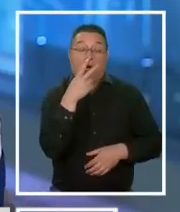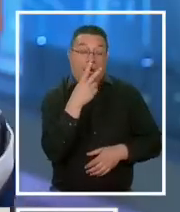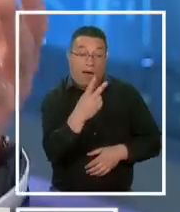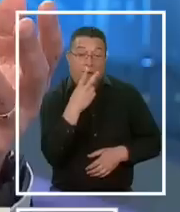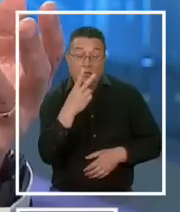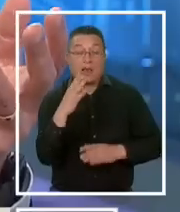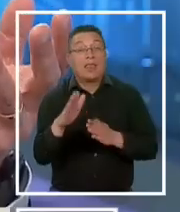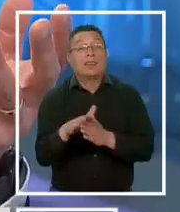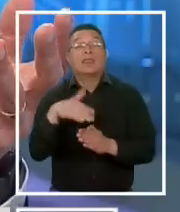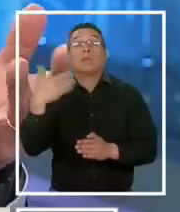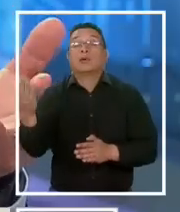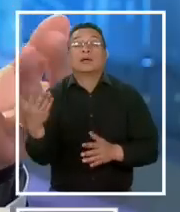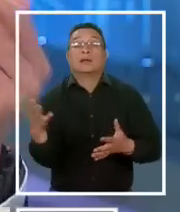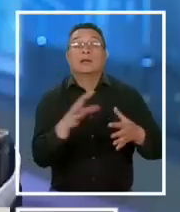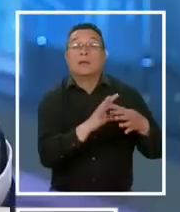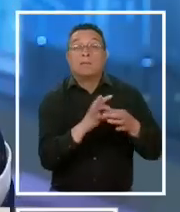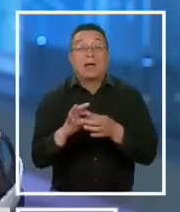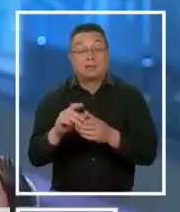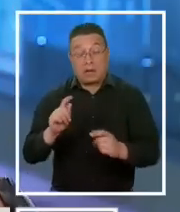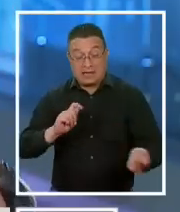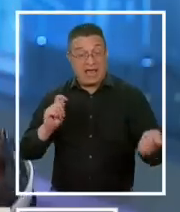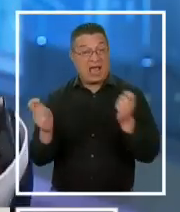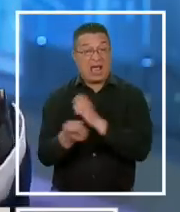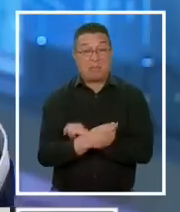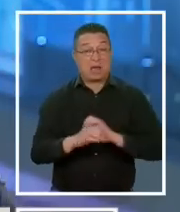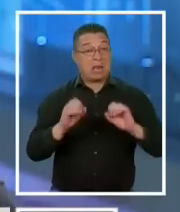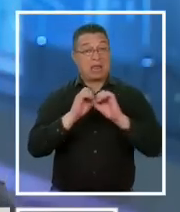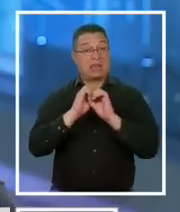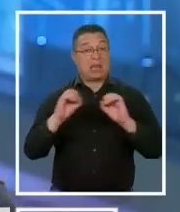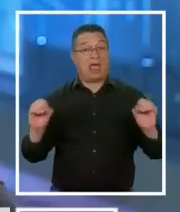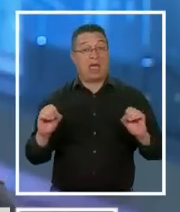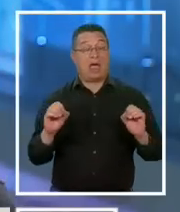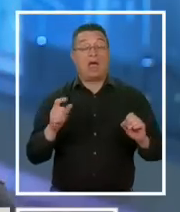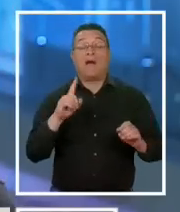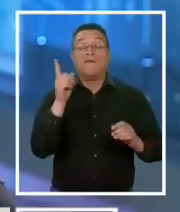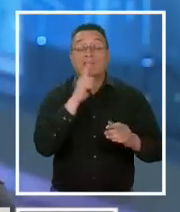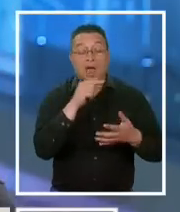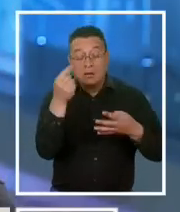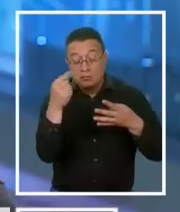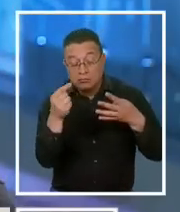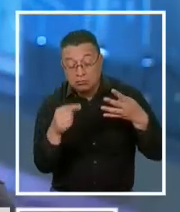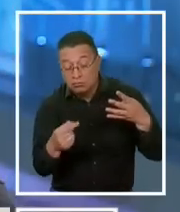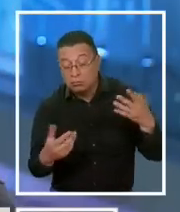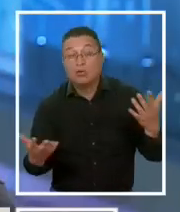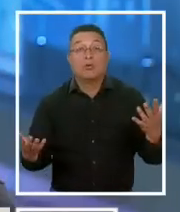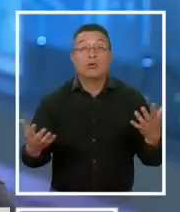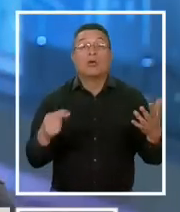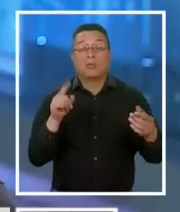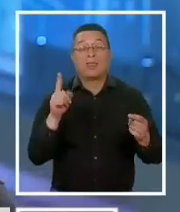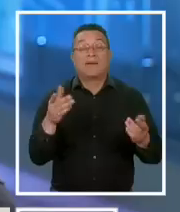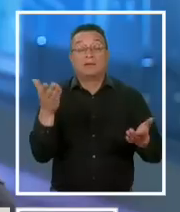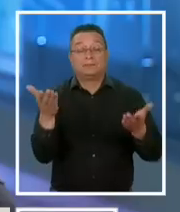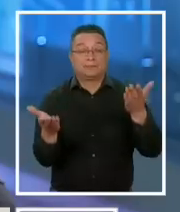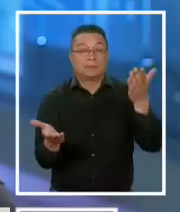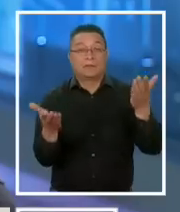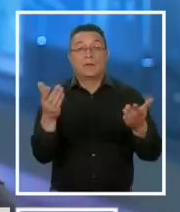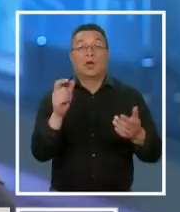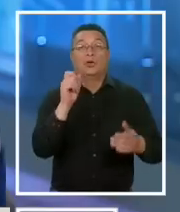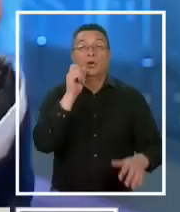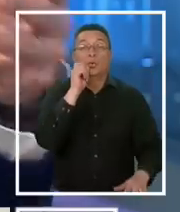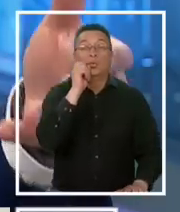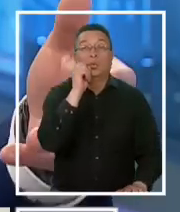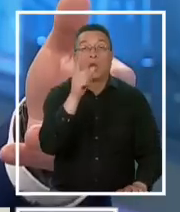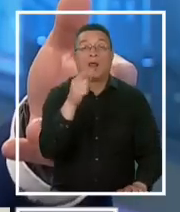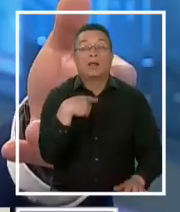ha sucedido después nada de eso ha cambiado en cuanto a los resultados finales porque mire si En definitiva aquí las cosas hay que medirla Cuál es